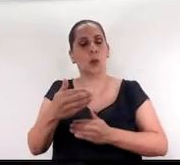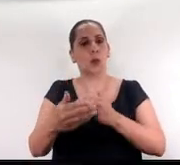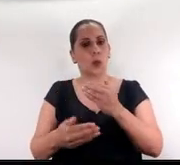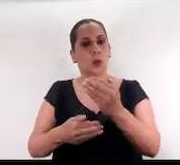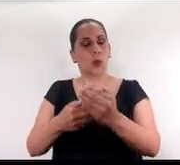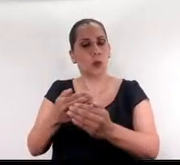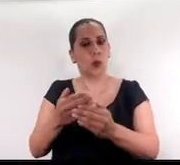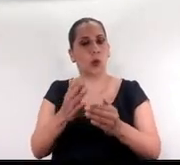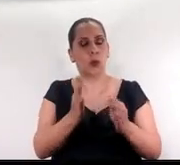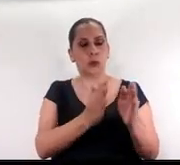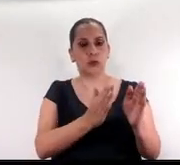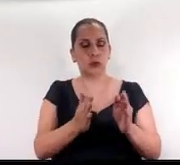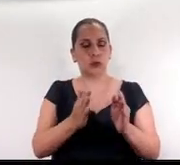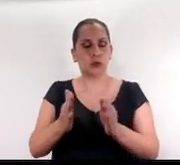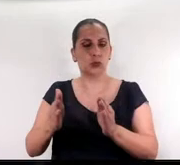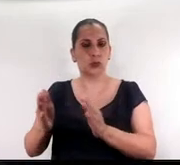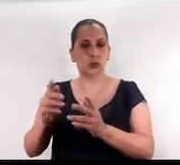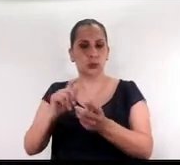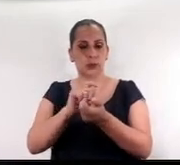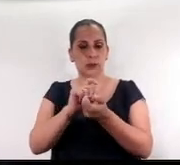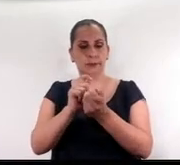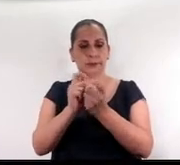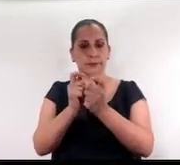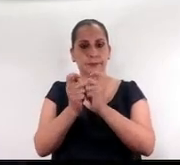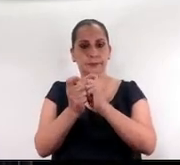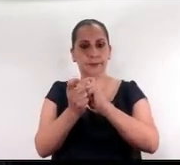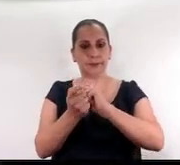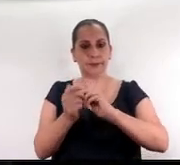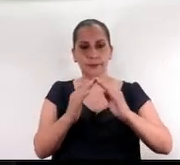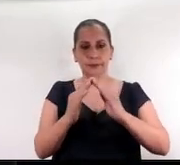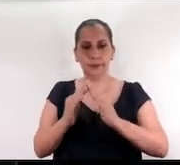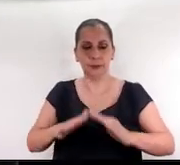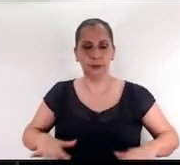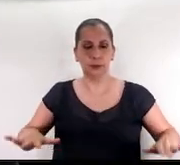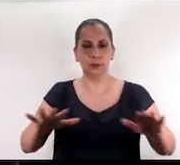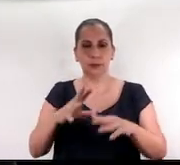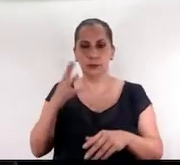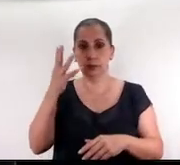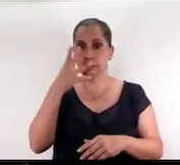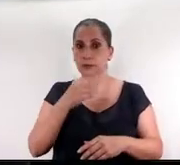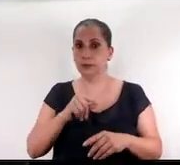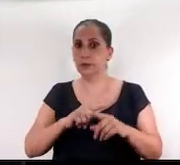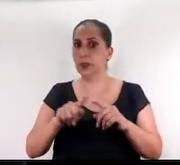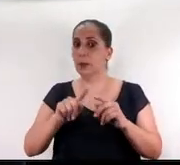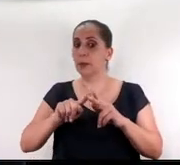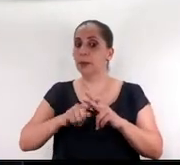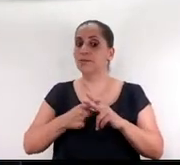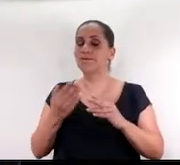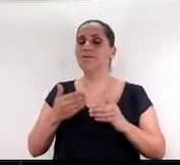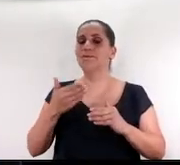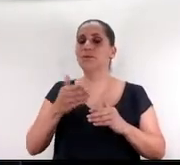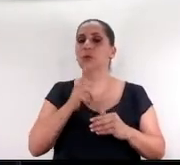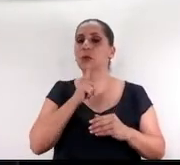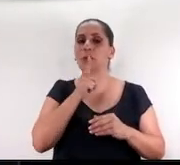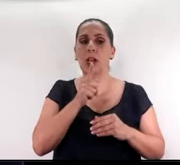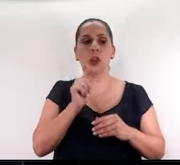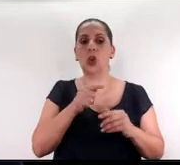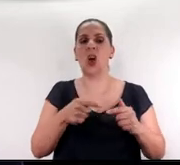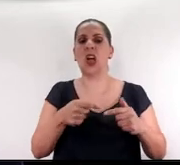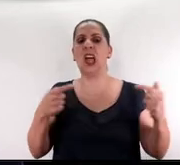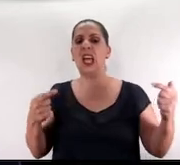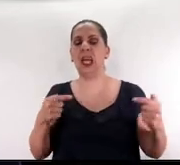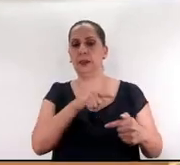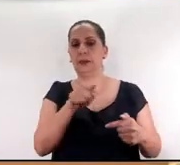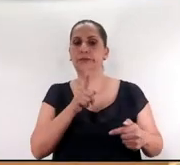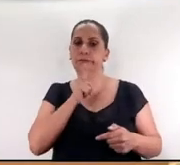fue haciendo urbanísticamente un entorno maravilloso, pero a partir de una realidad, no en contra de